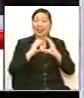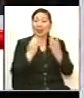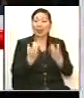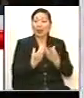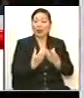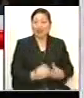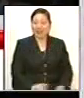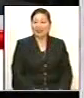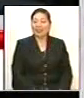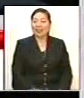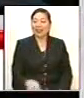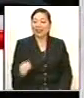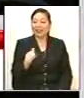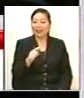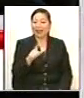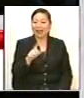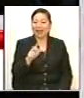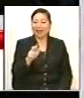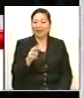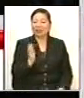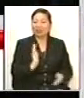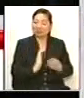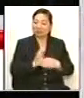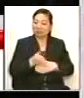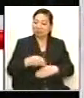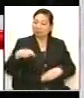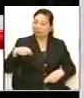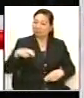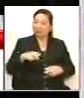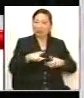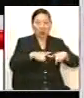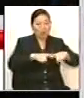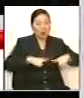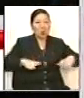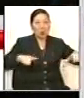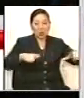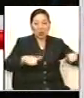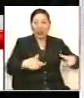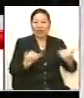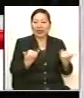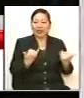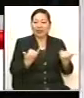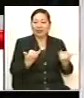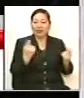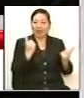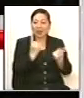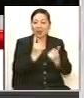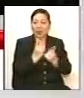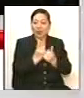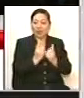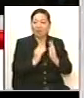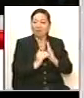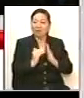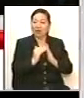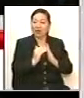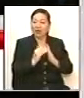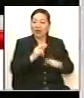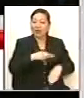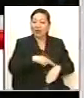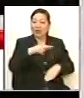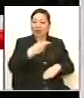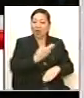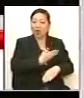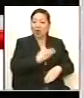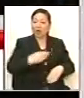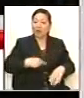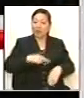República, Daniel Salaverry. Ahí lo vemos llegando al auditorio donde se va a realizar este encuentro macroregional de